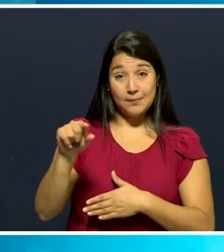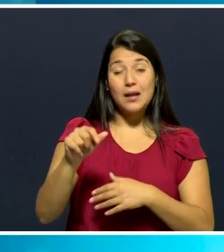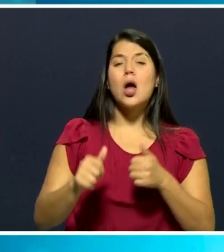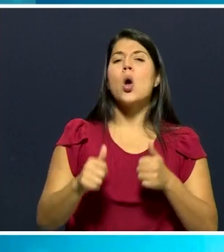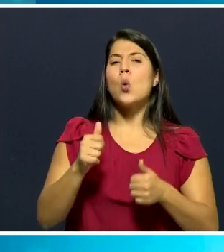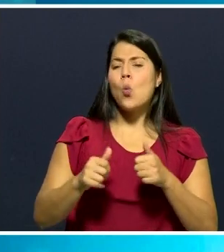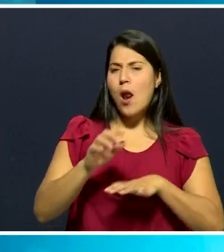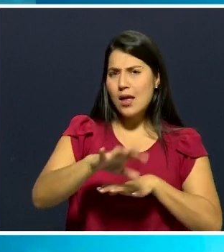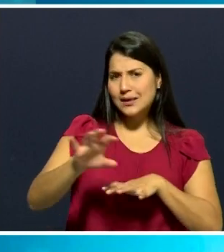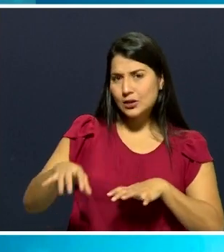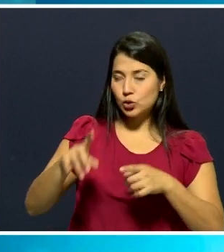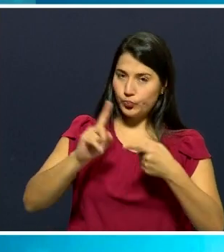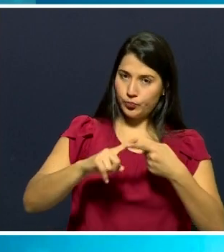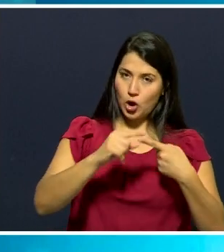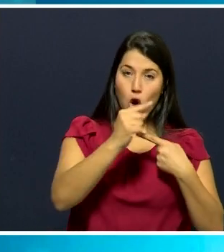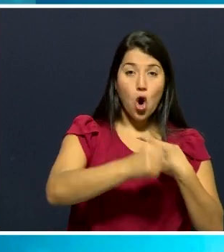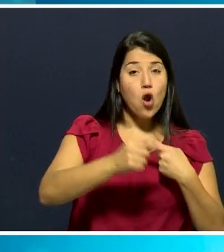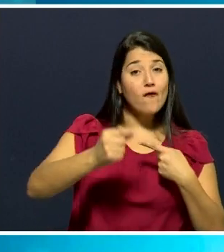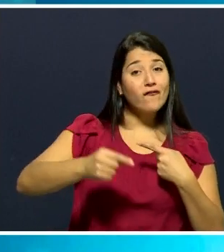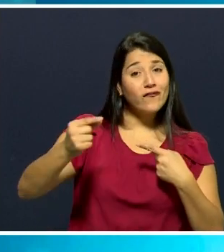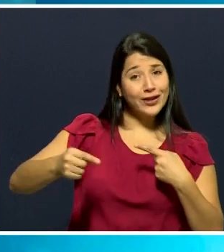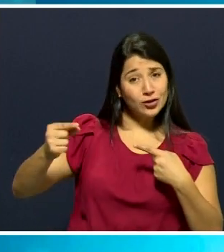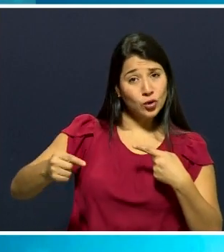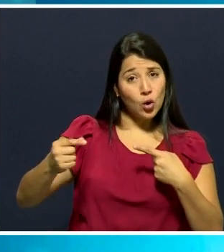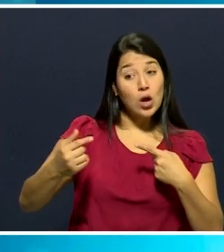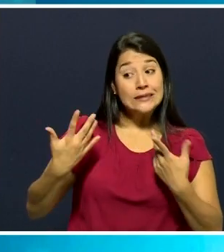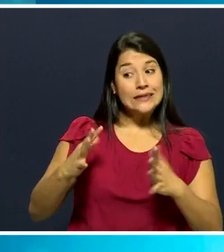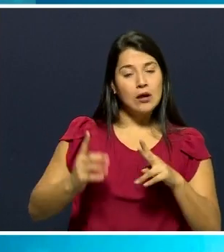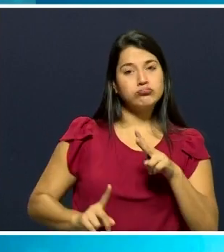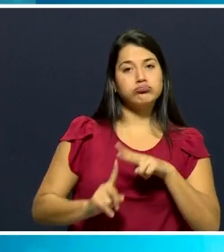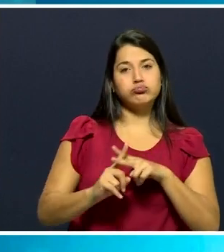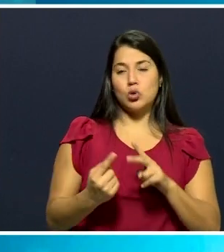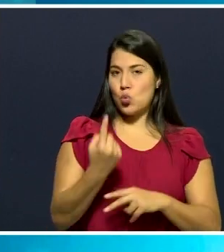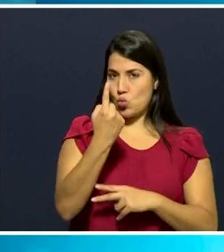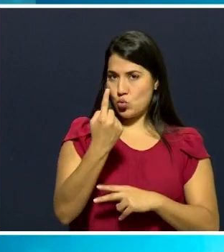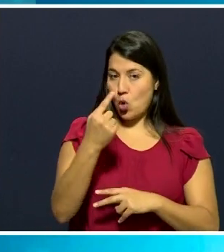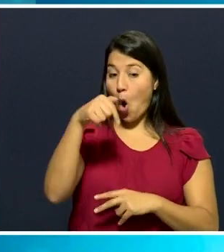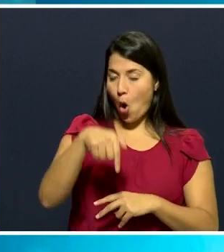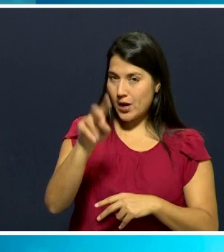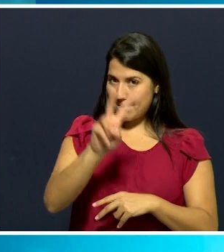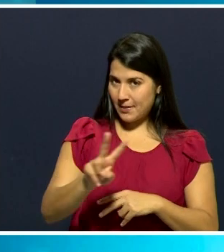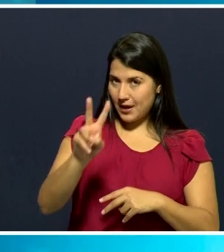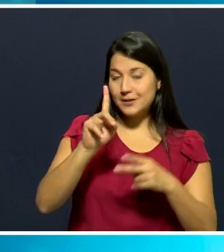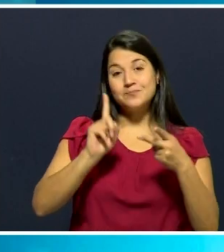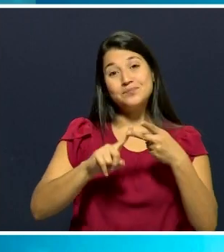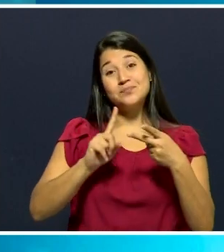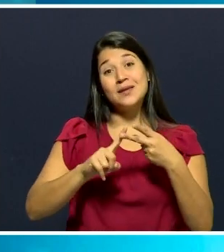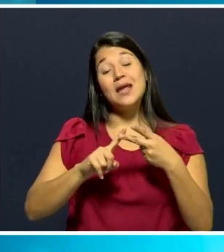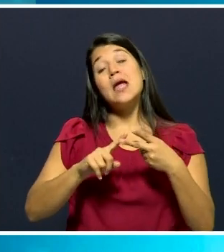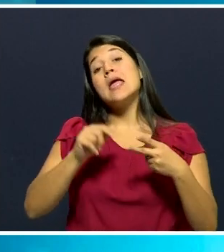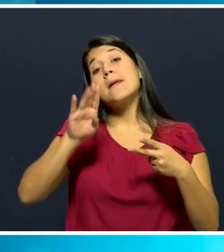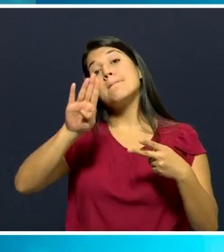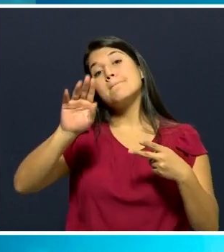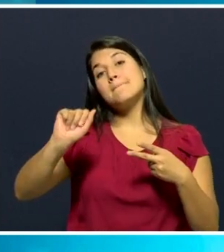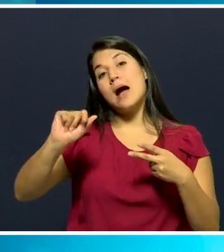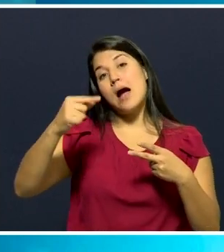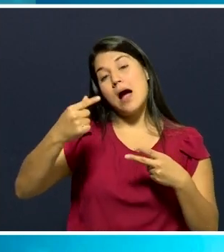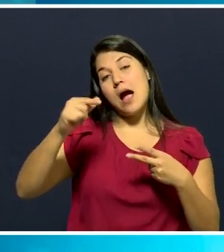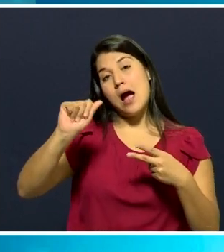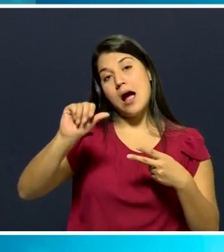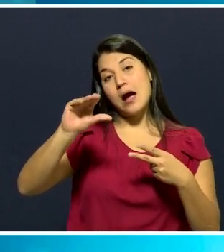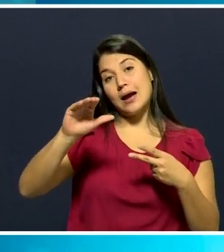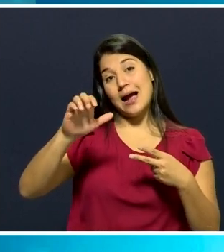Estamos hablando de Golfito con 1 caso reportado precisamente este viernes y Bagaces con 3 casos confirmados